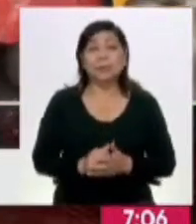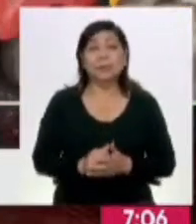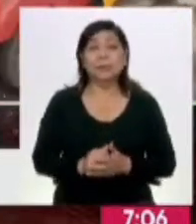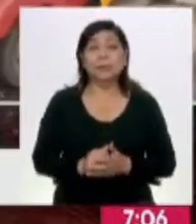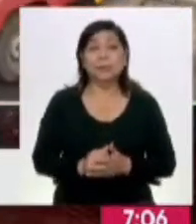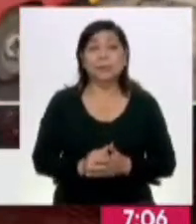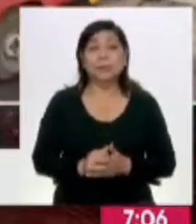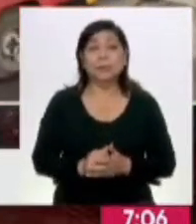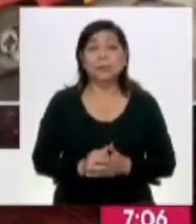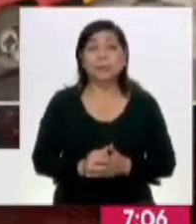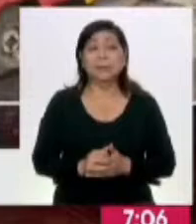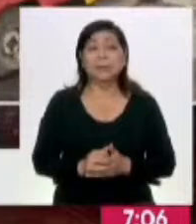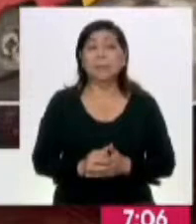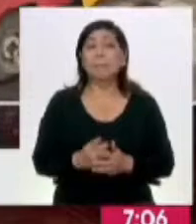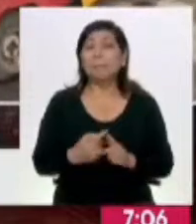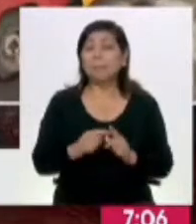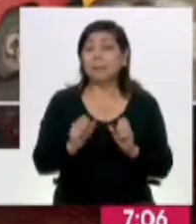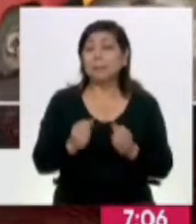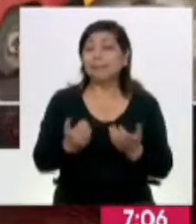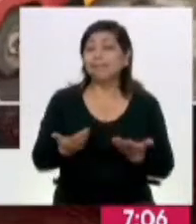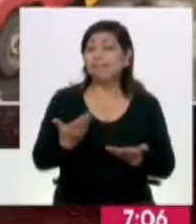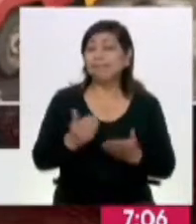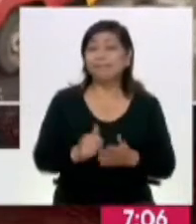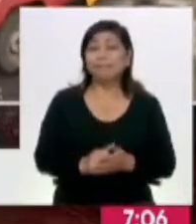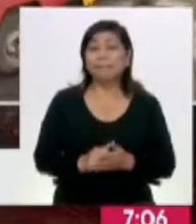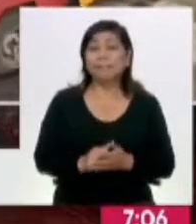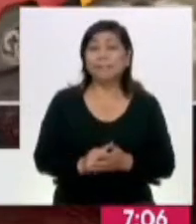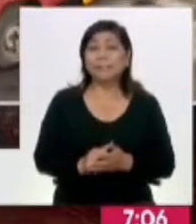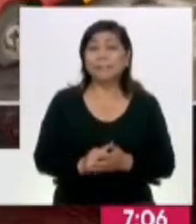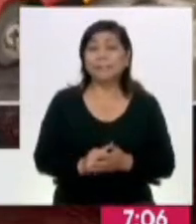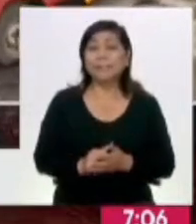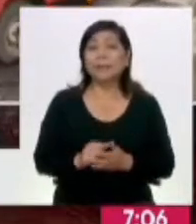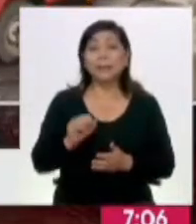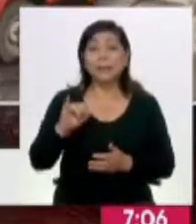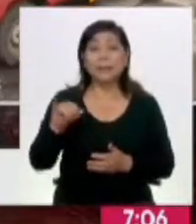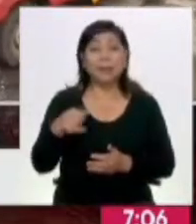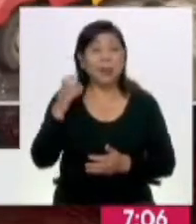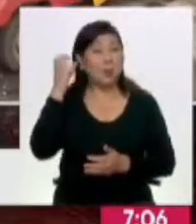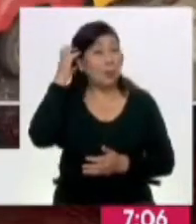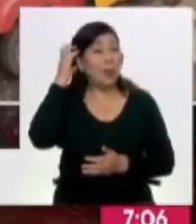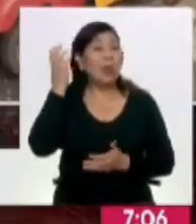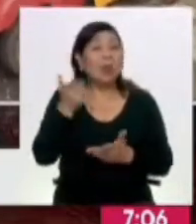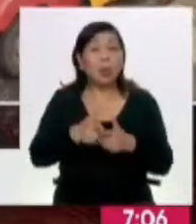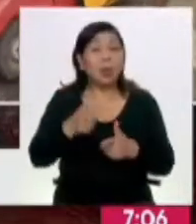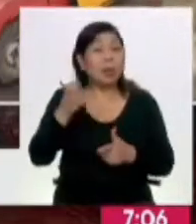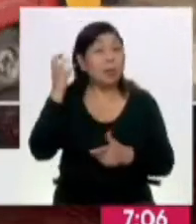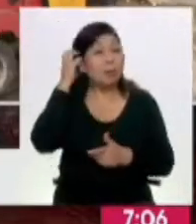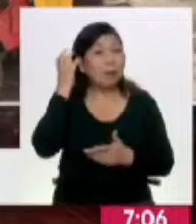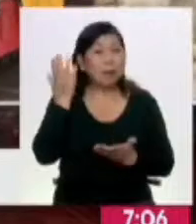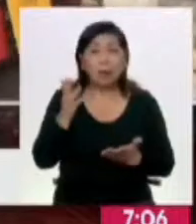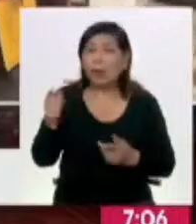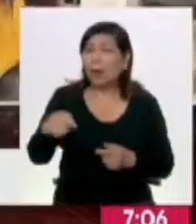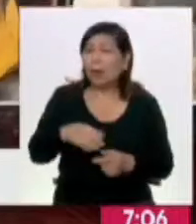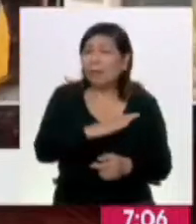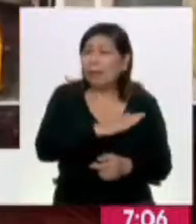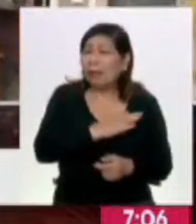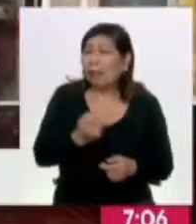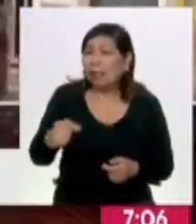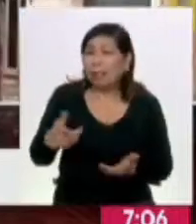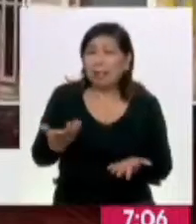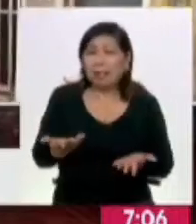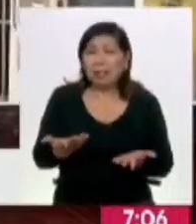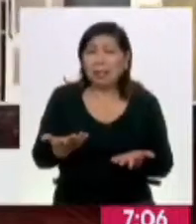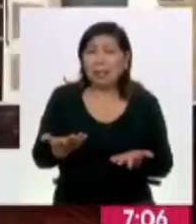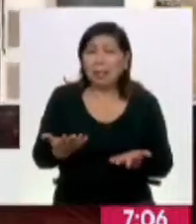alguna manera, ¿no? Lo que ha ocurrido precisamente en San Juan de Miraflores, que no lleguen peritos, ¿no? Ya han transcurrido, tú